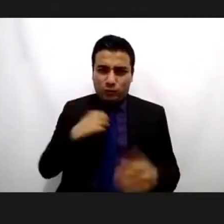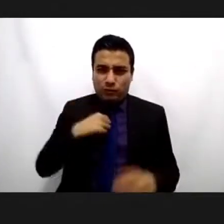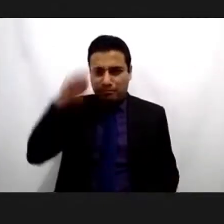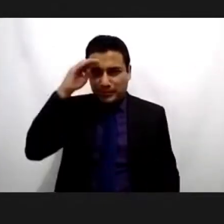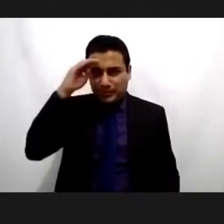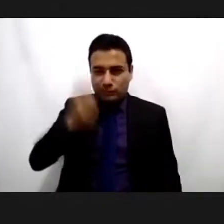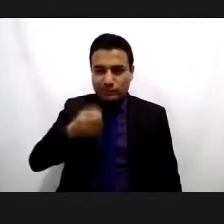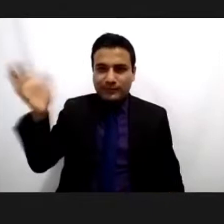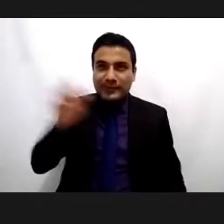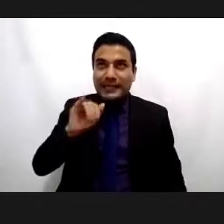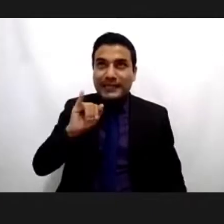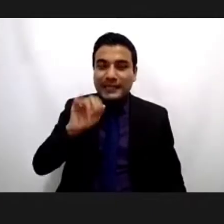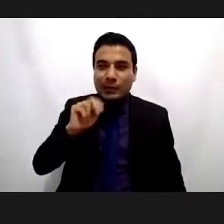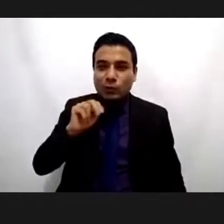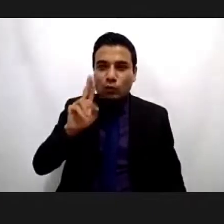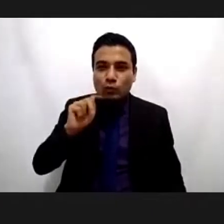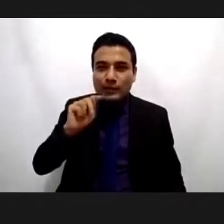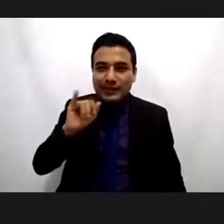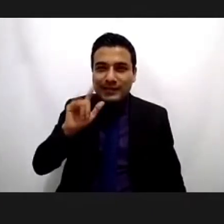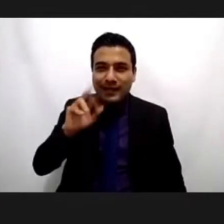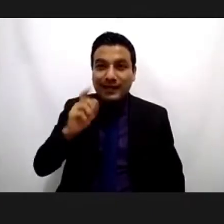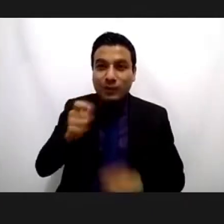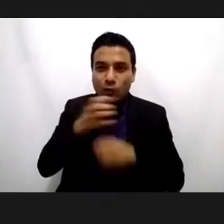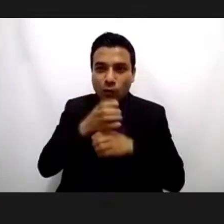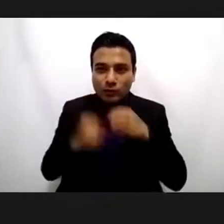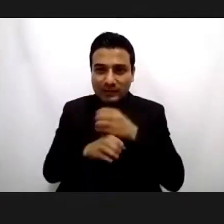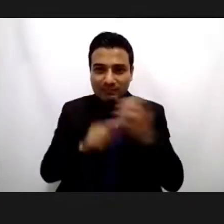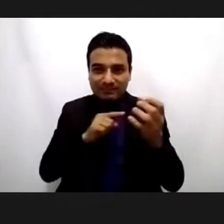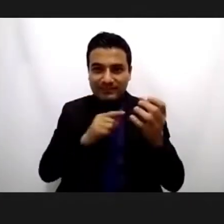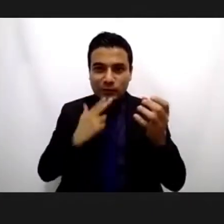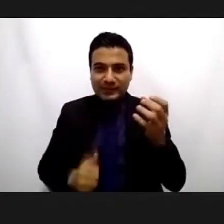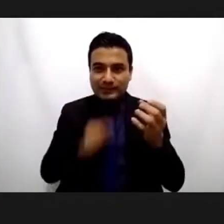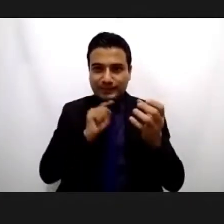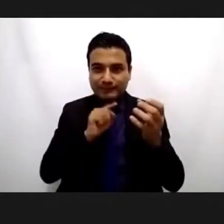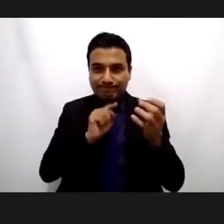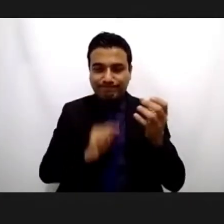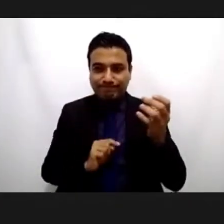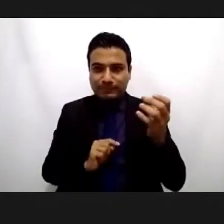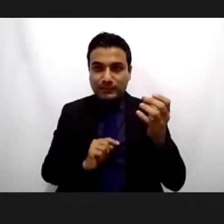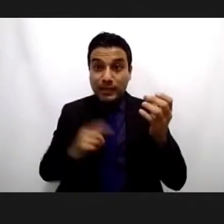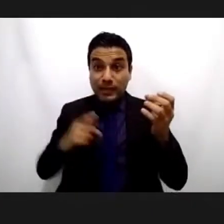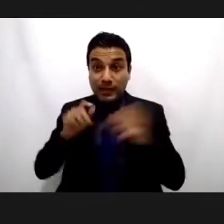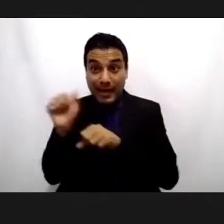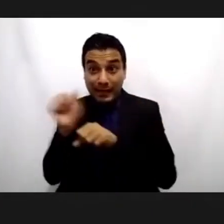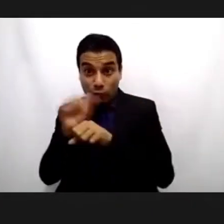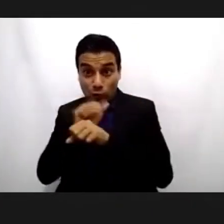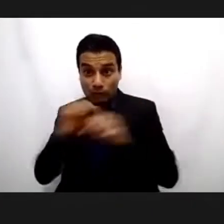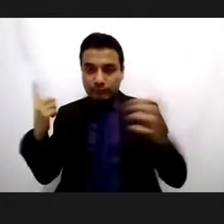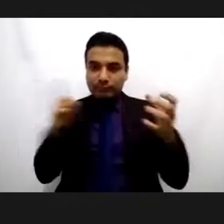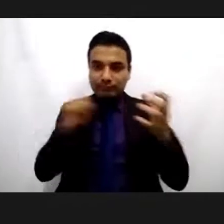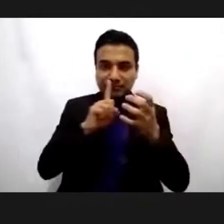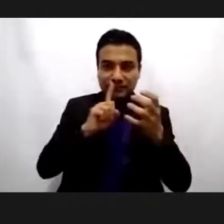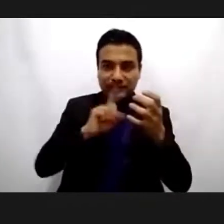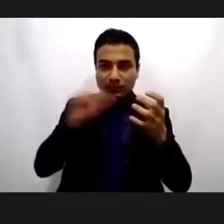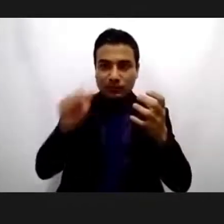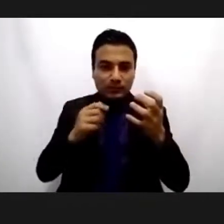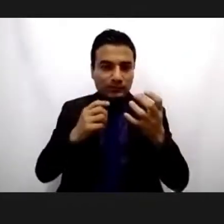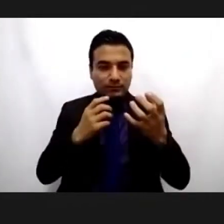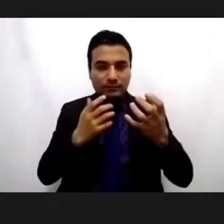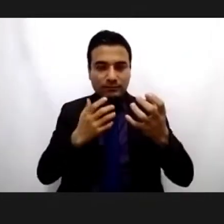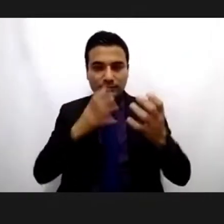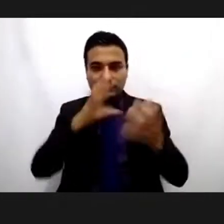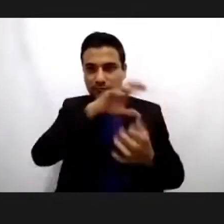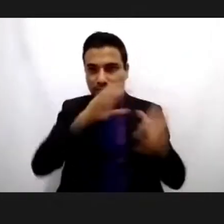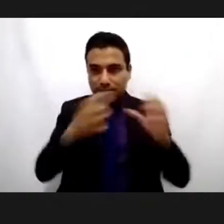inutilería, en el objeto inútil que el actor transforma por fenómeno poético en otra cosa. Pero ¿y cómo se puede